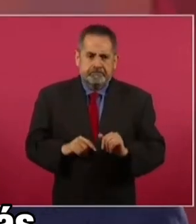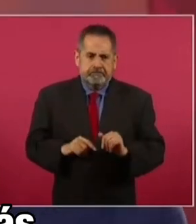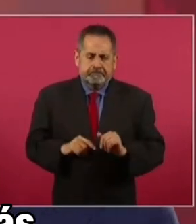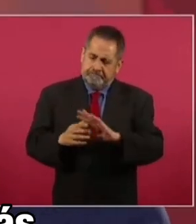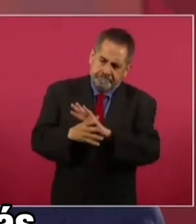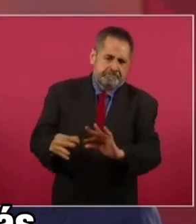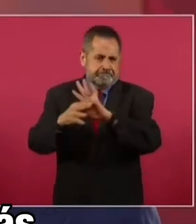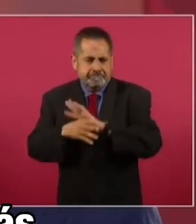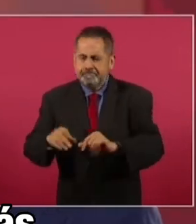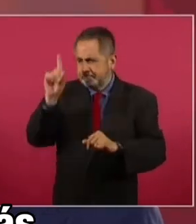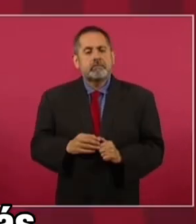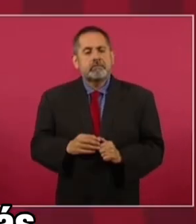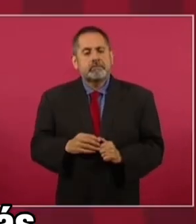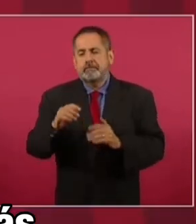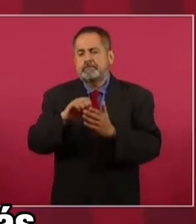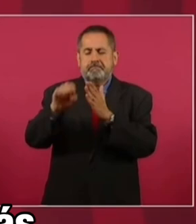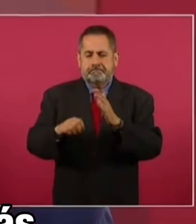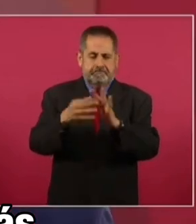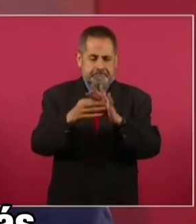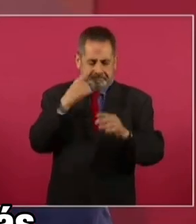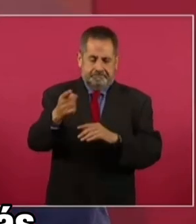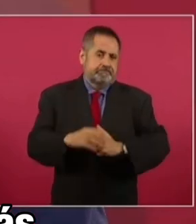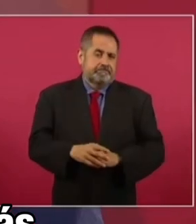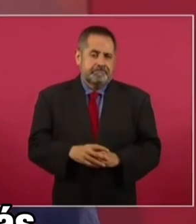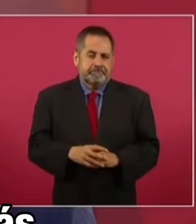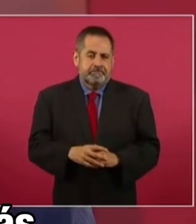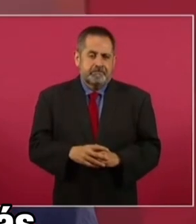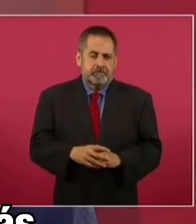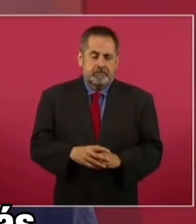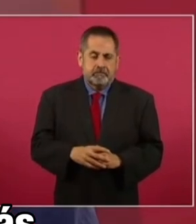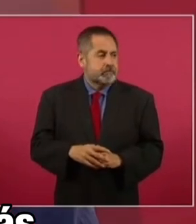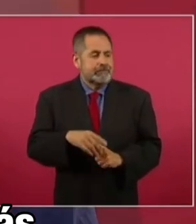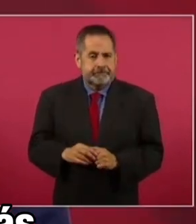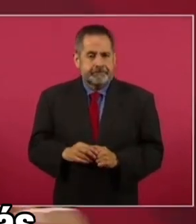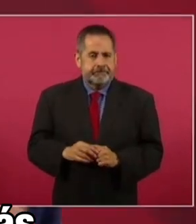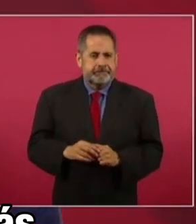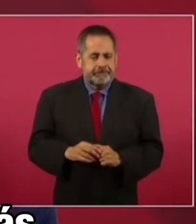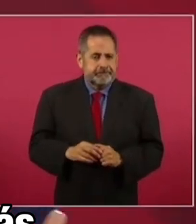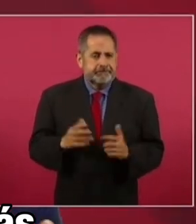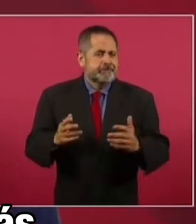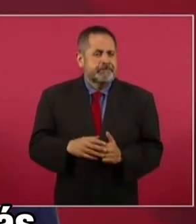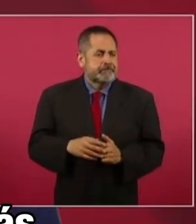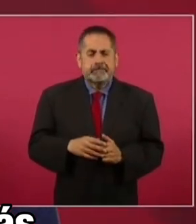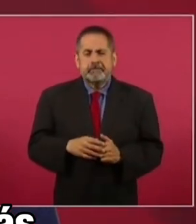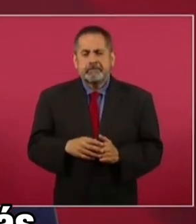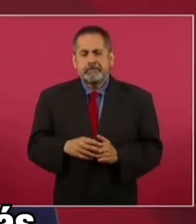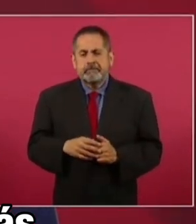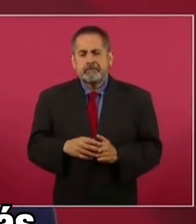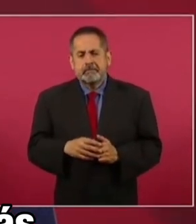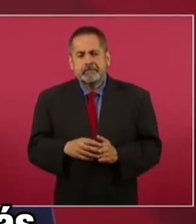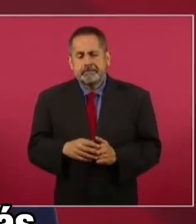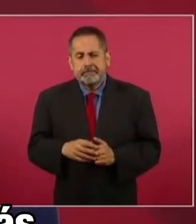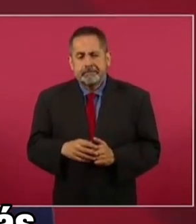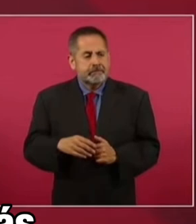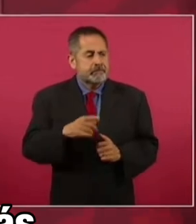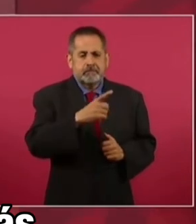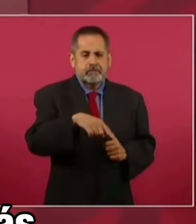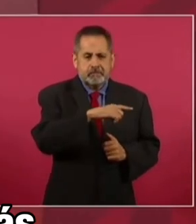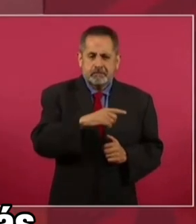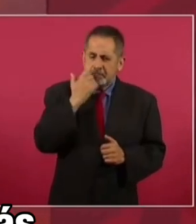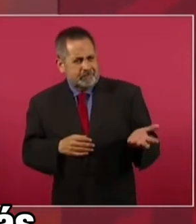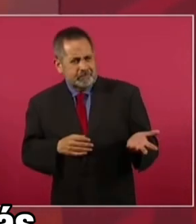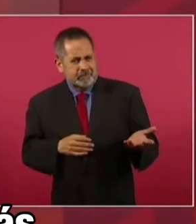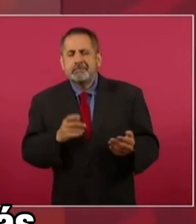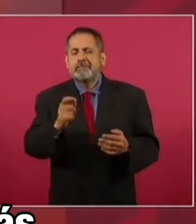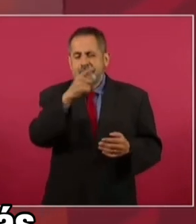Pues, fortalecer valores. Por poner el caso, el no permitir la impunidad. ¿Por qué querían que aceptáramos